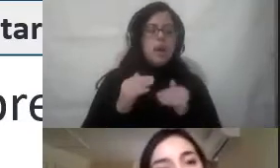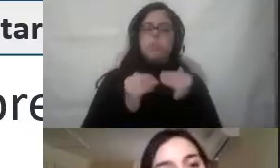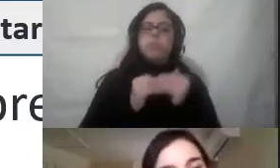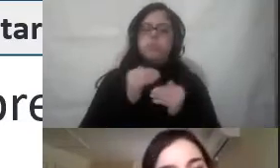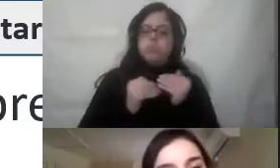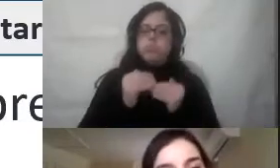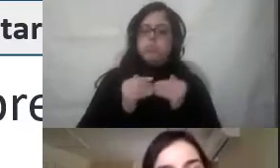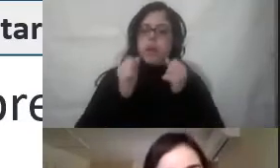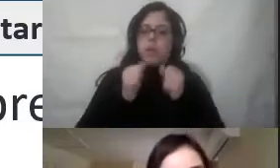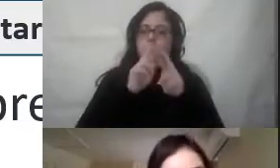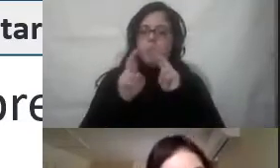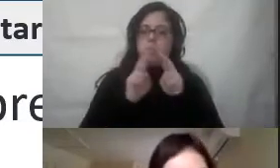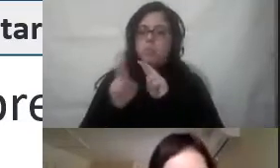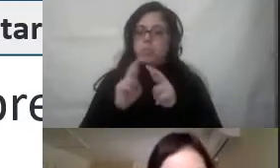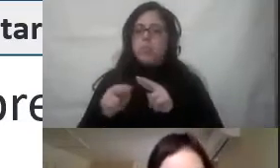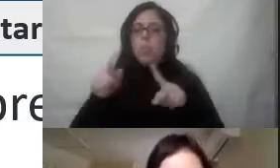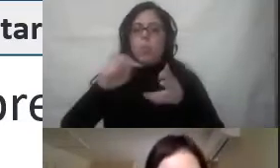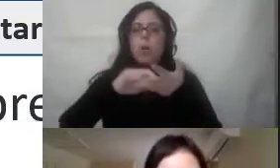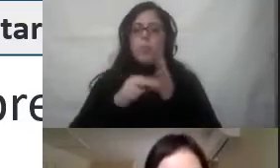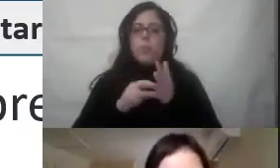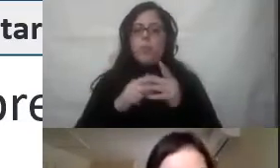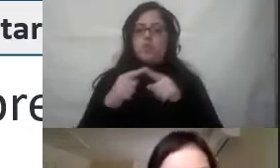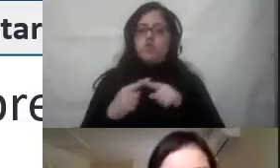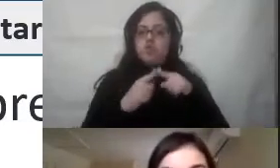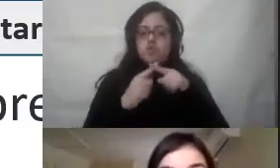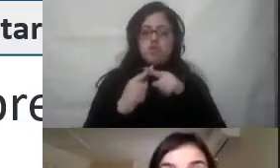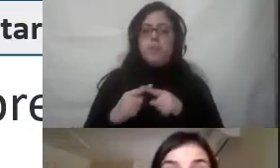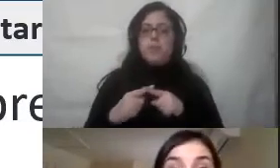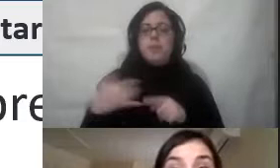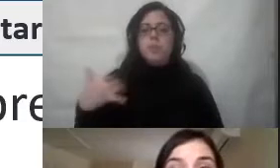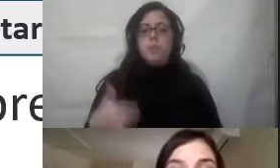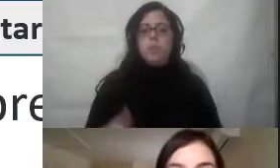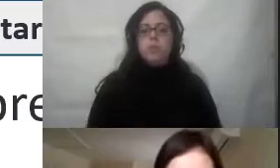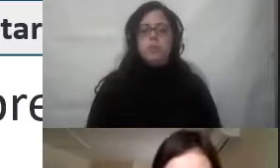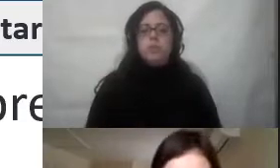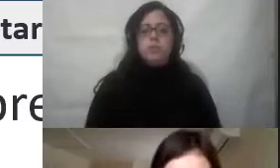dar respuesta a este problema socialmente relevante?